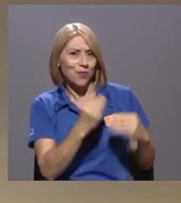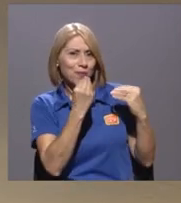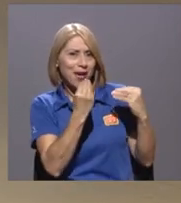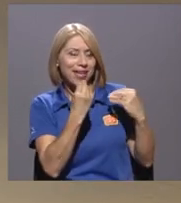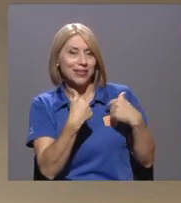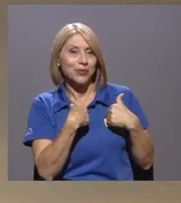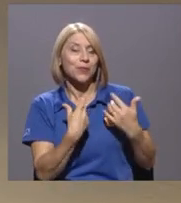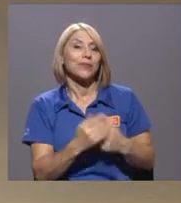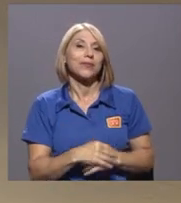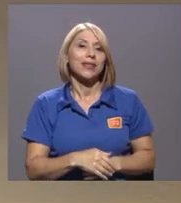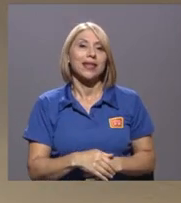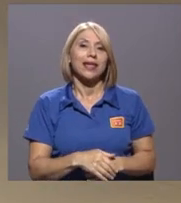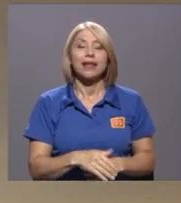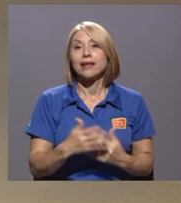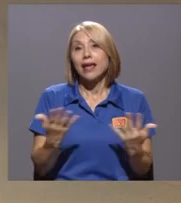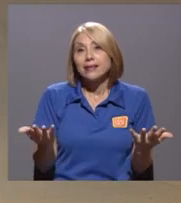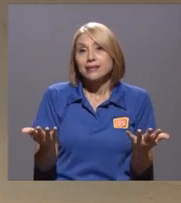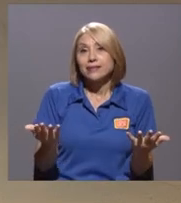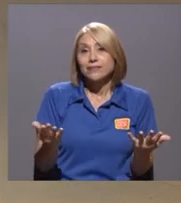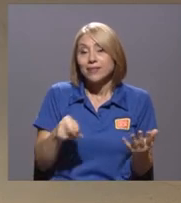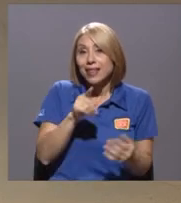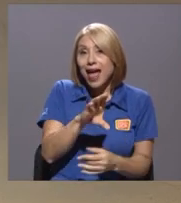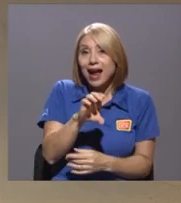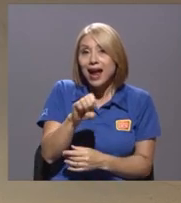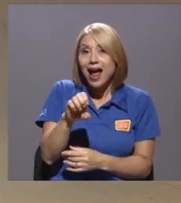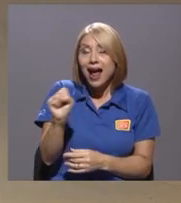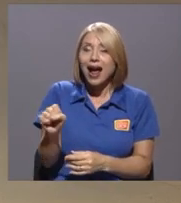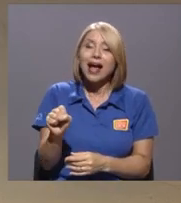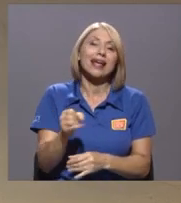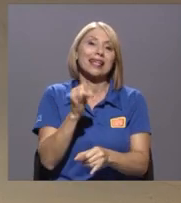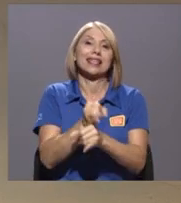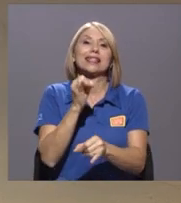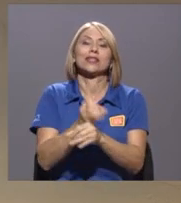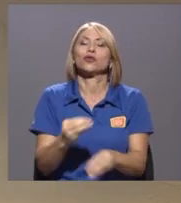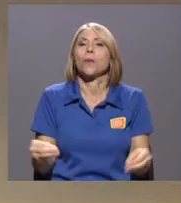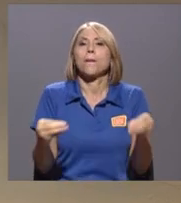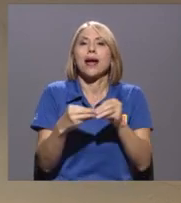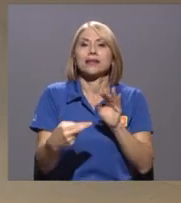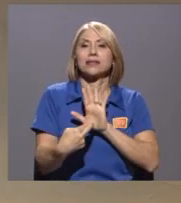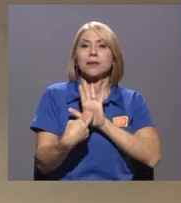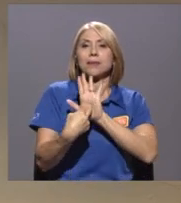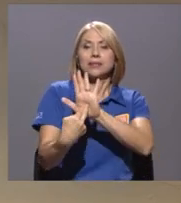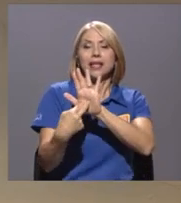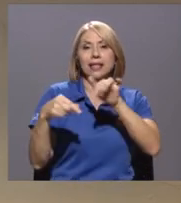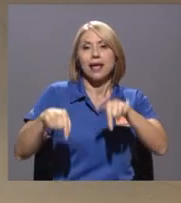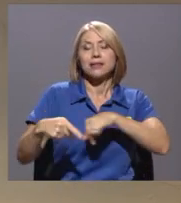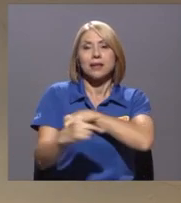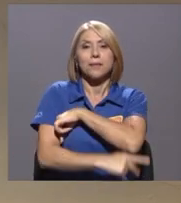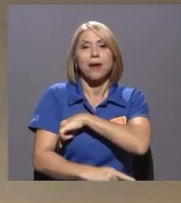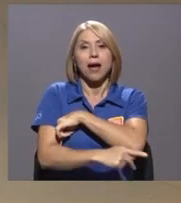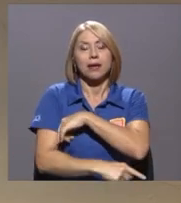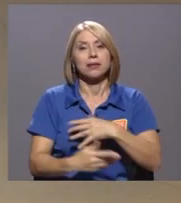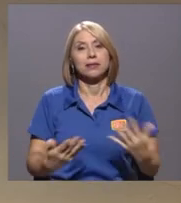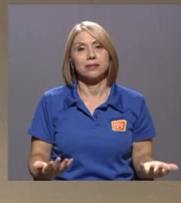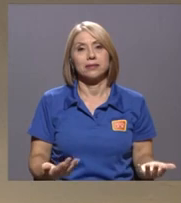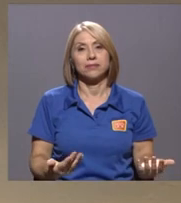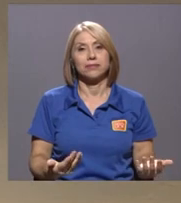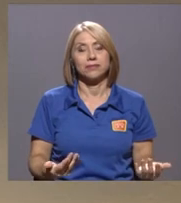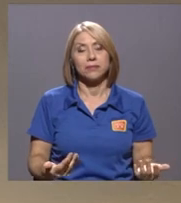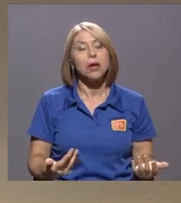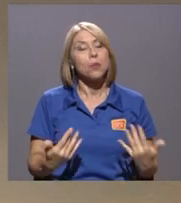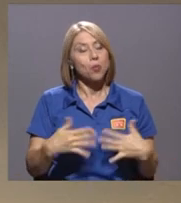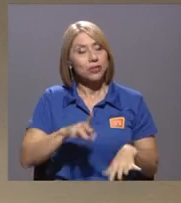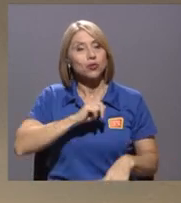es la institución que más representa este país pues lo vamos a tener muy